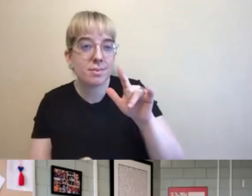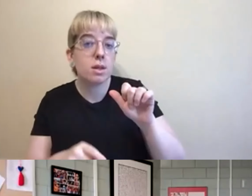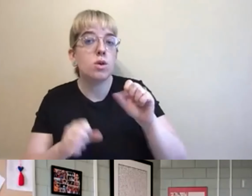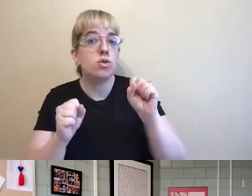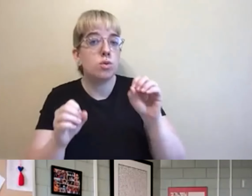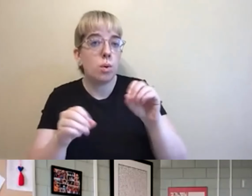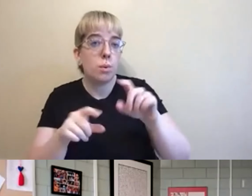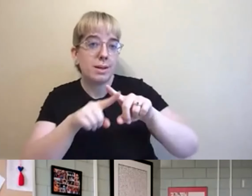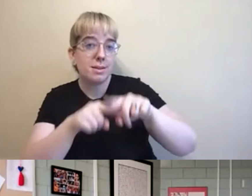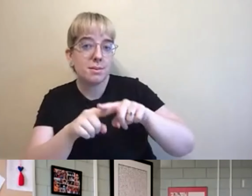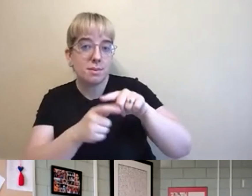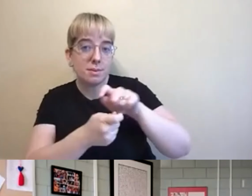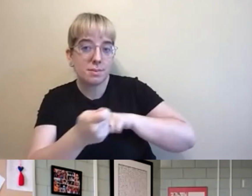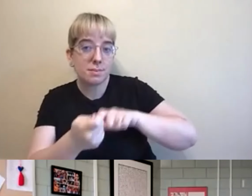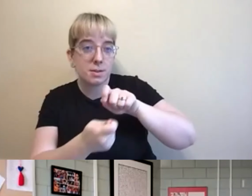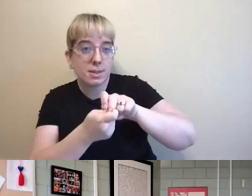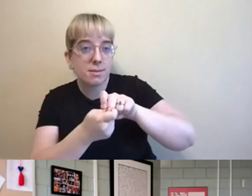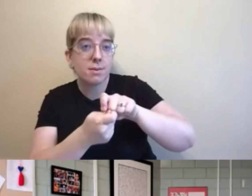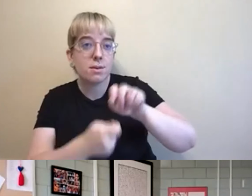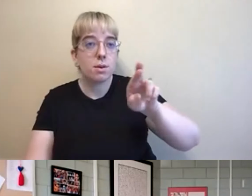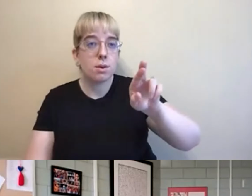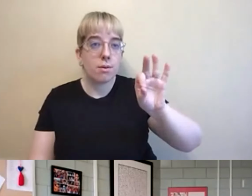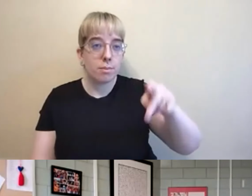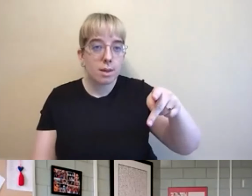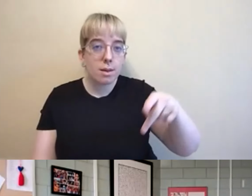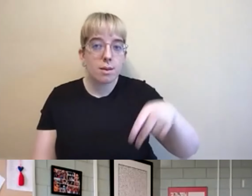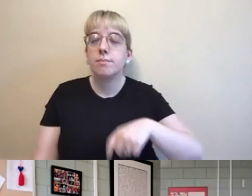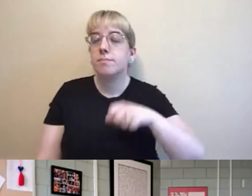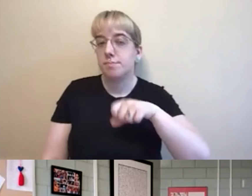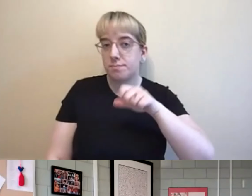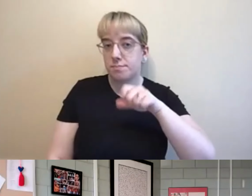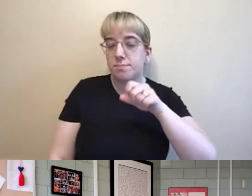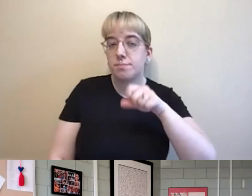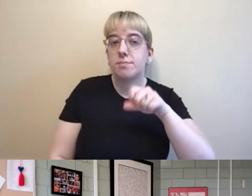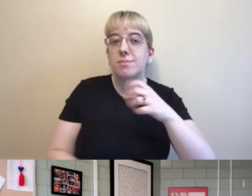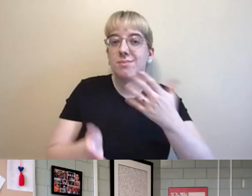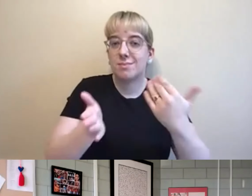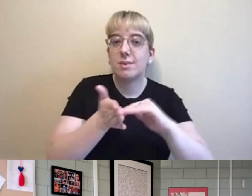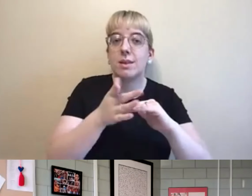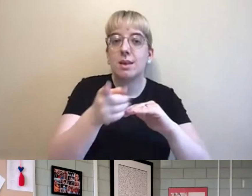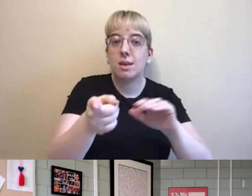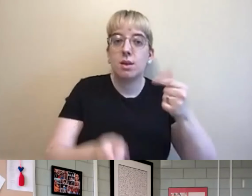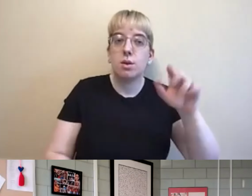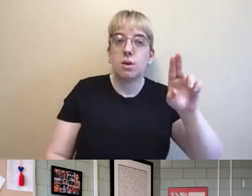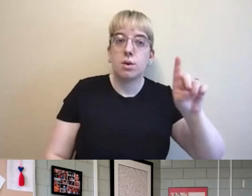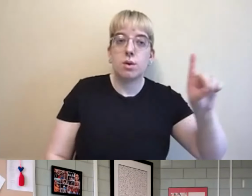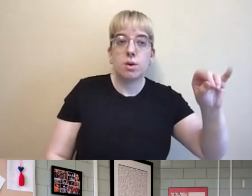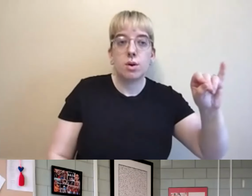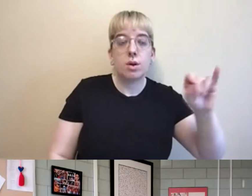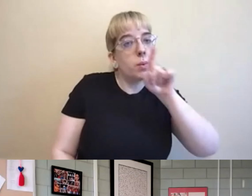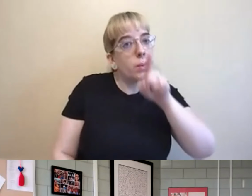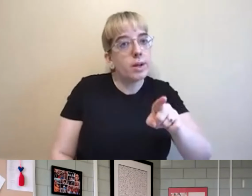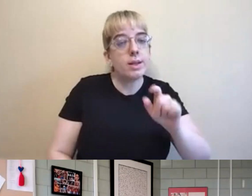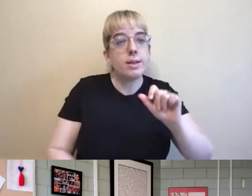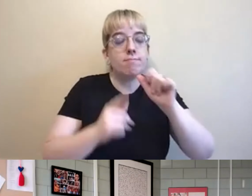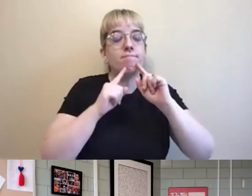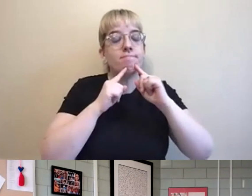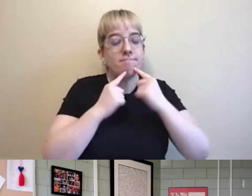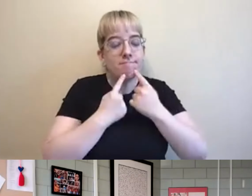501c6. Depende de la propuesta específica. Hay que